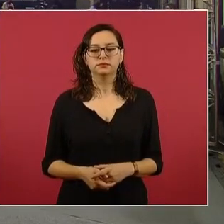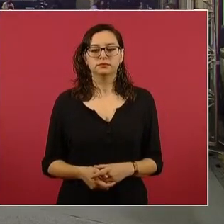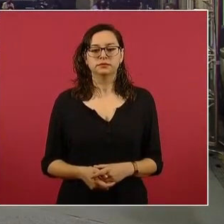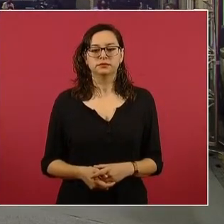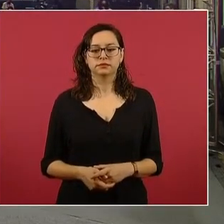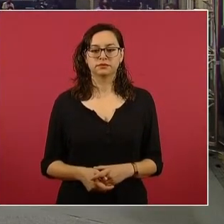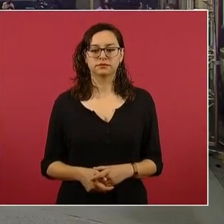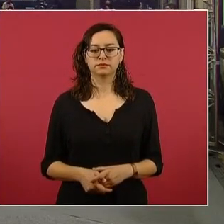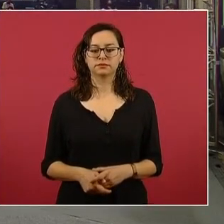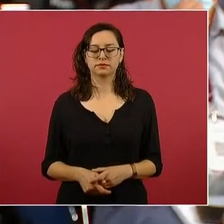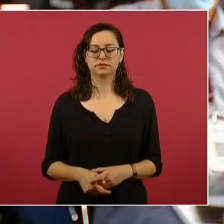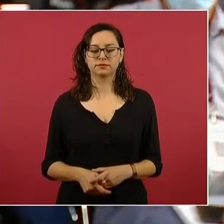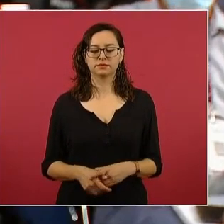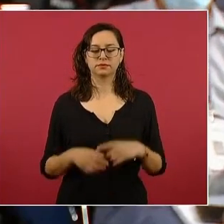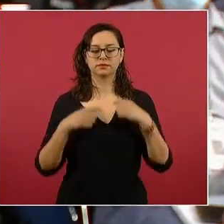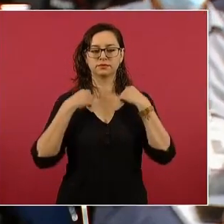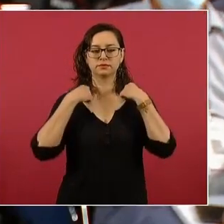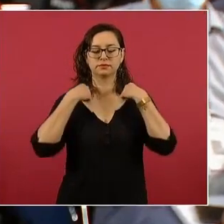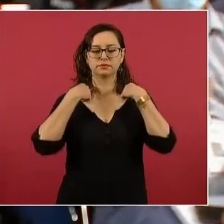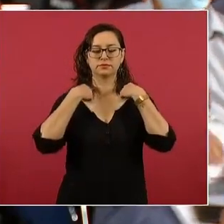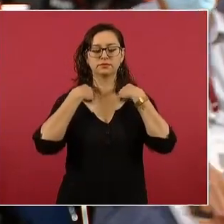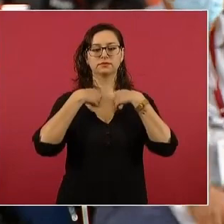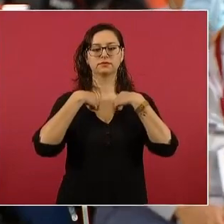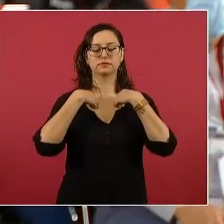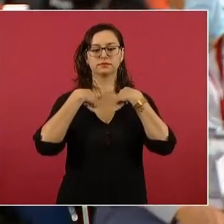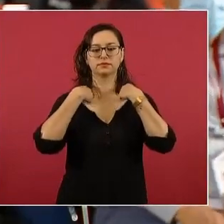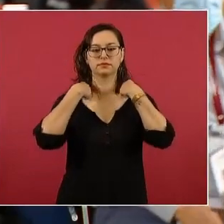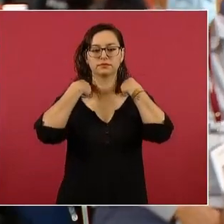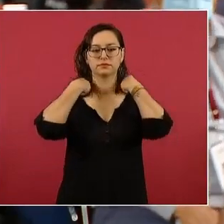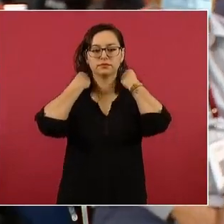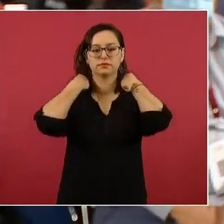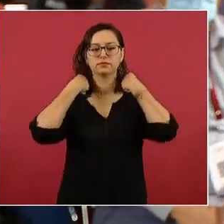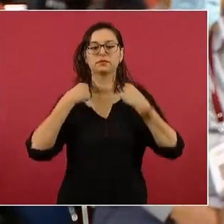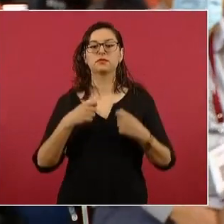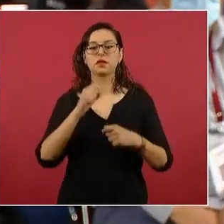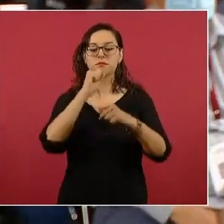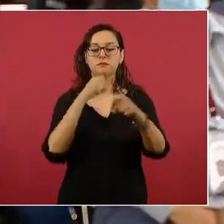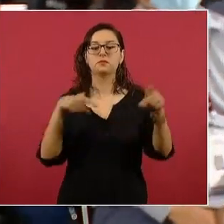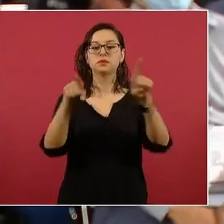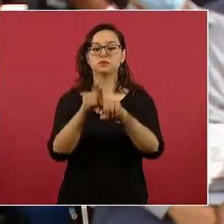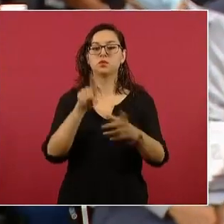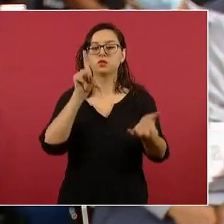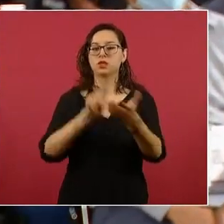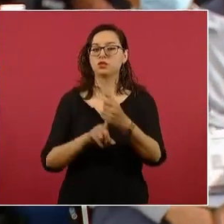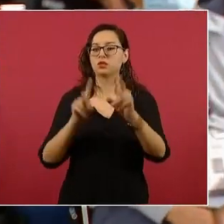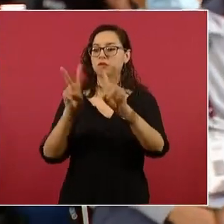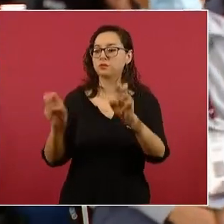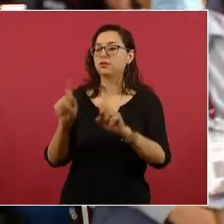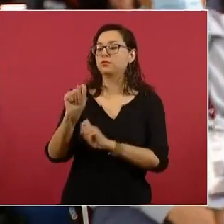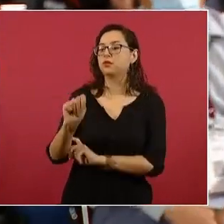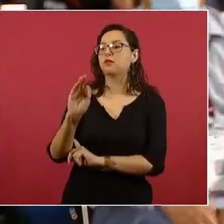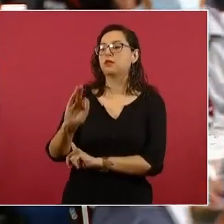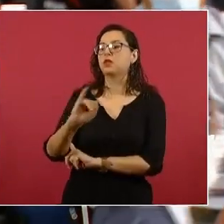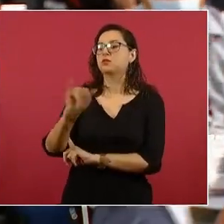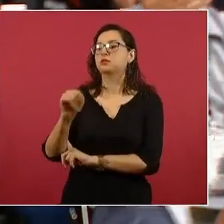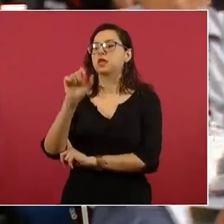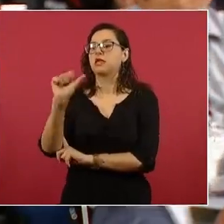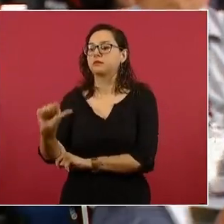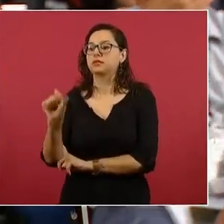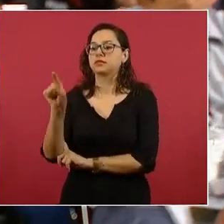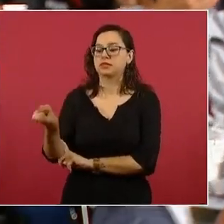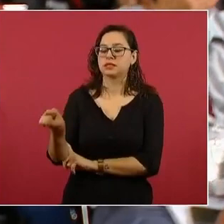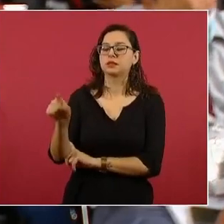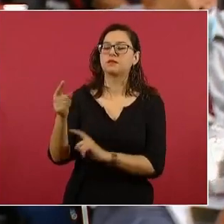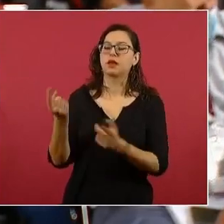esta crisis que existe en el Tribunal Federal de Justicia Administrativa. Tenemos información de que el miércoles pasado se